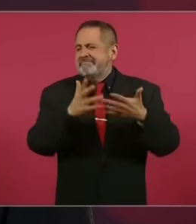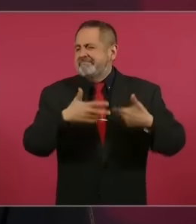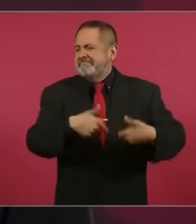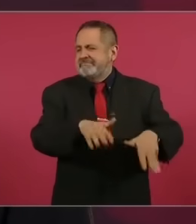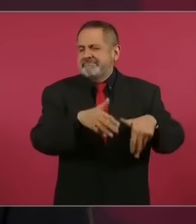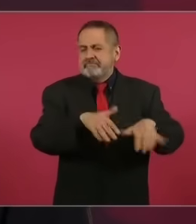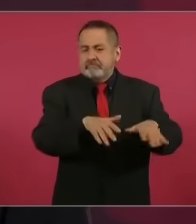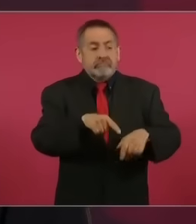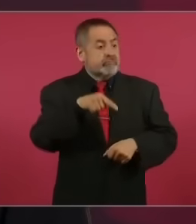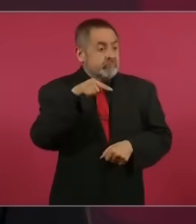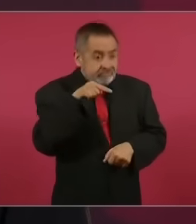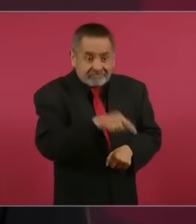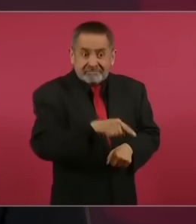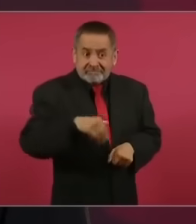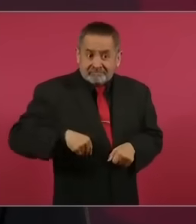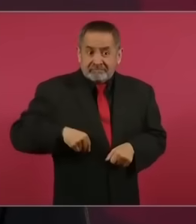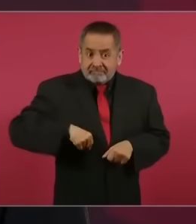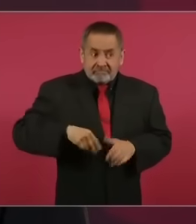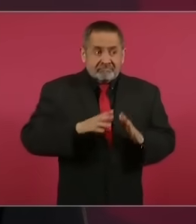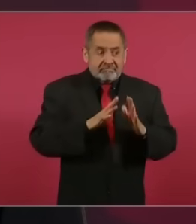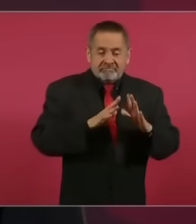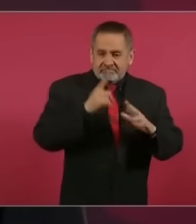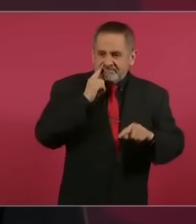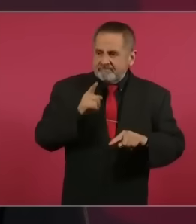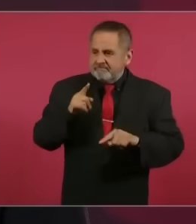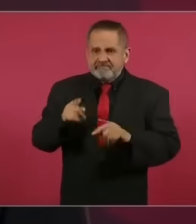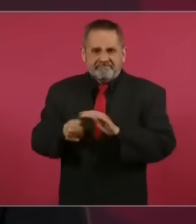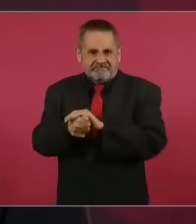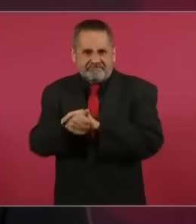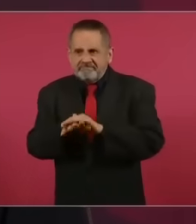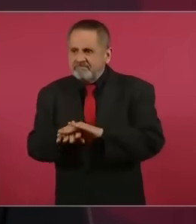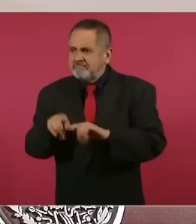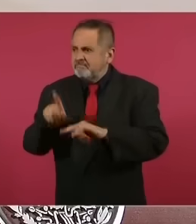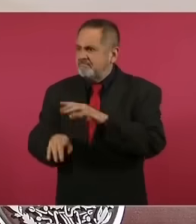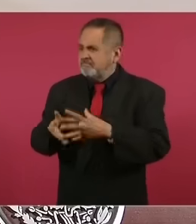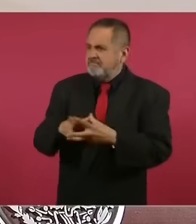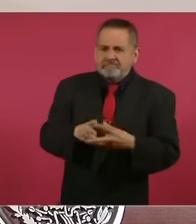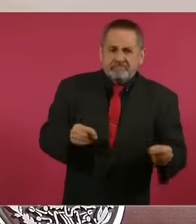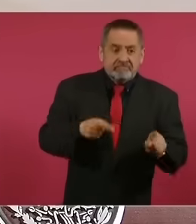a quienes habían participado en la desaparición de los jóvenes.